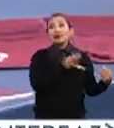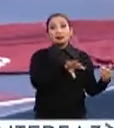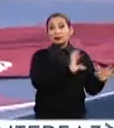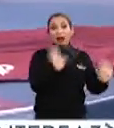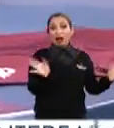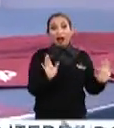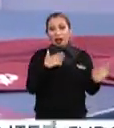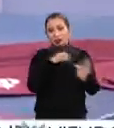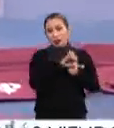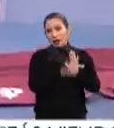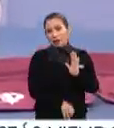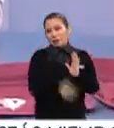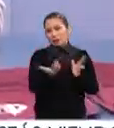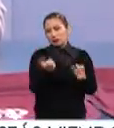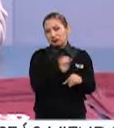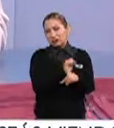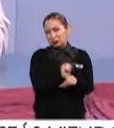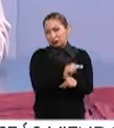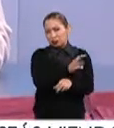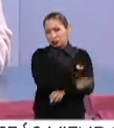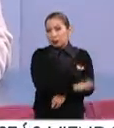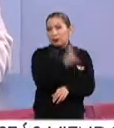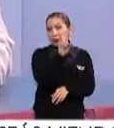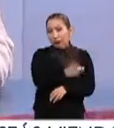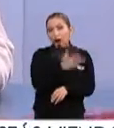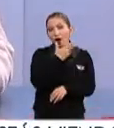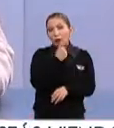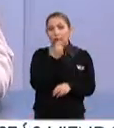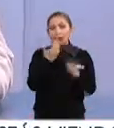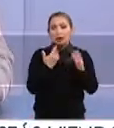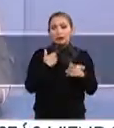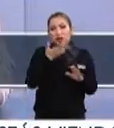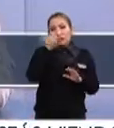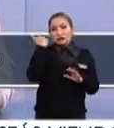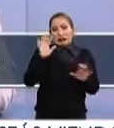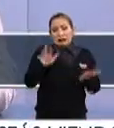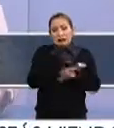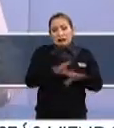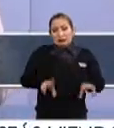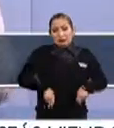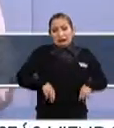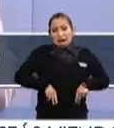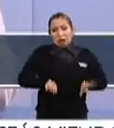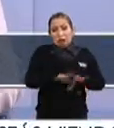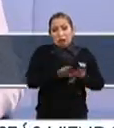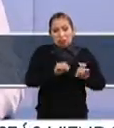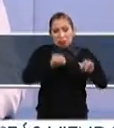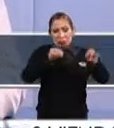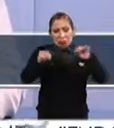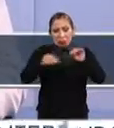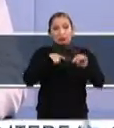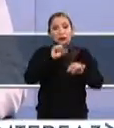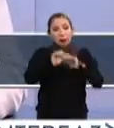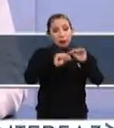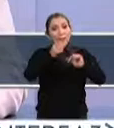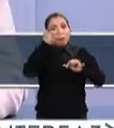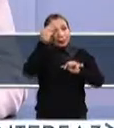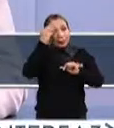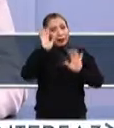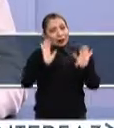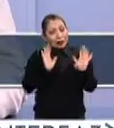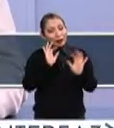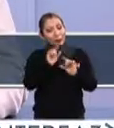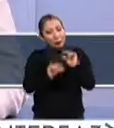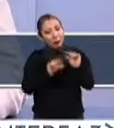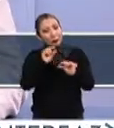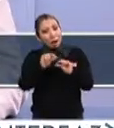ejemplo muy, muy, muy básico. Es cierto, los hombres a veces dicen, no sé cambiar pañales. Pues en el proceso vas aprendiendo. Claro. No sé